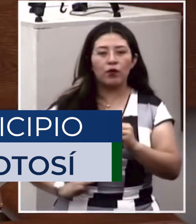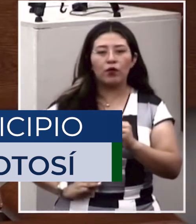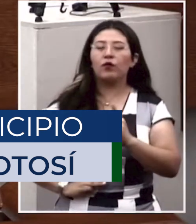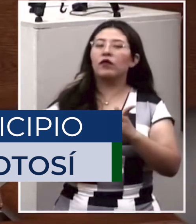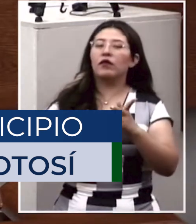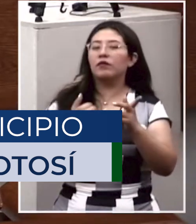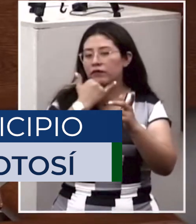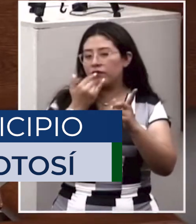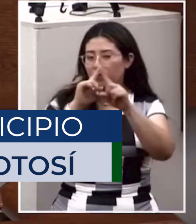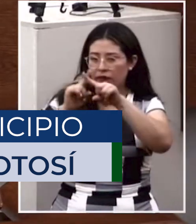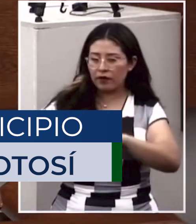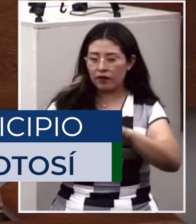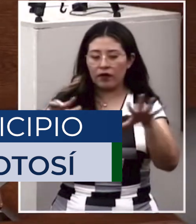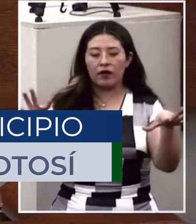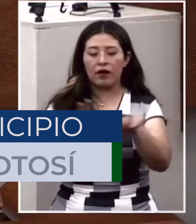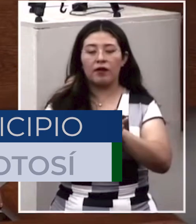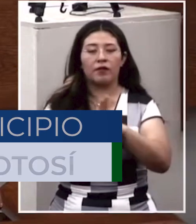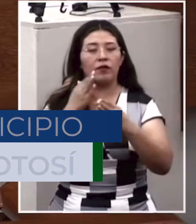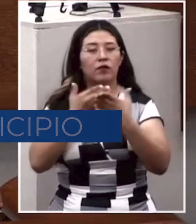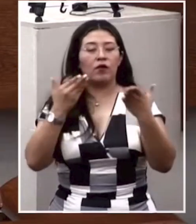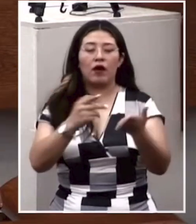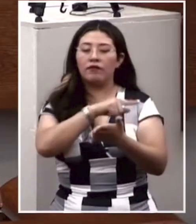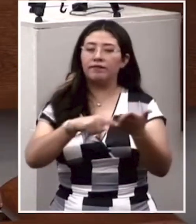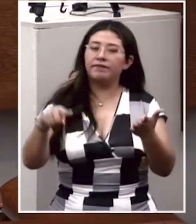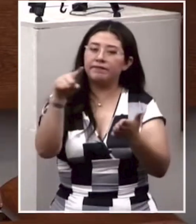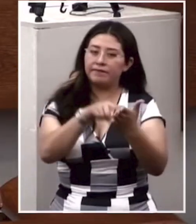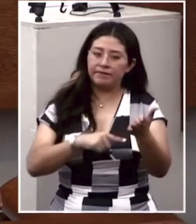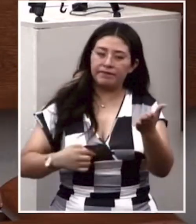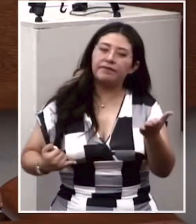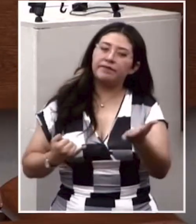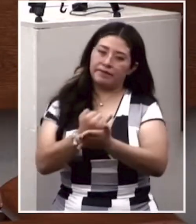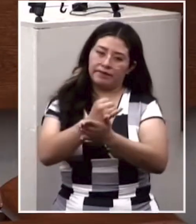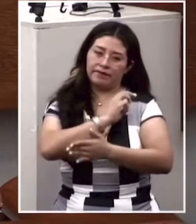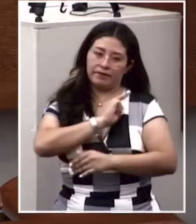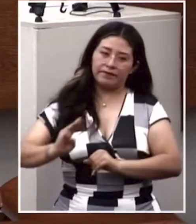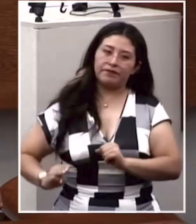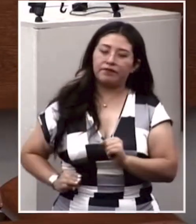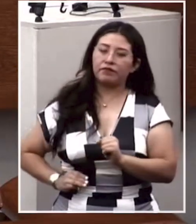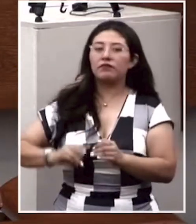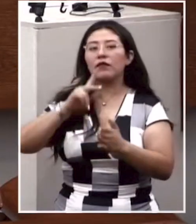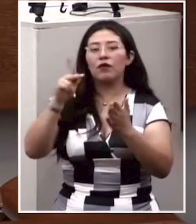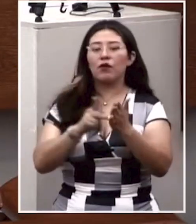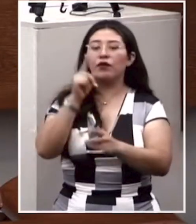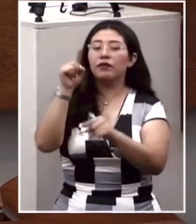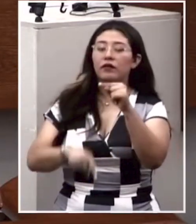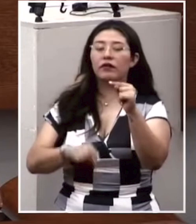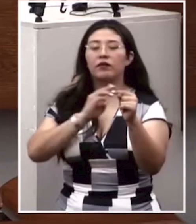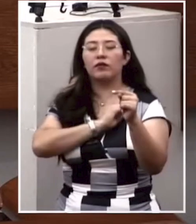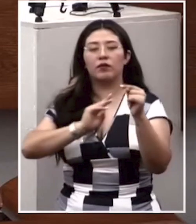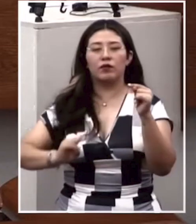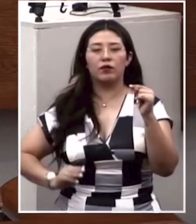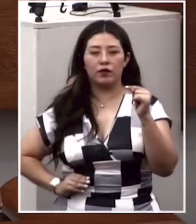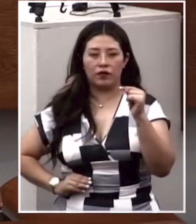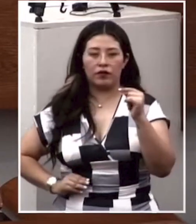derivó posteriormente en la cancelación de esa decisión que había tomado el municipio volviéndolos a quitar la categoría de